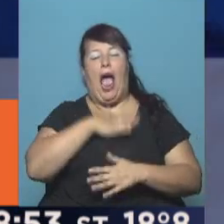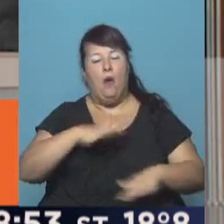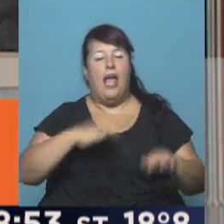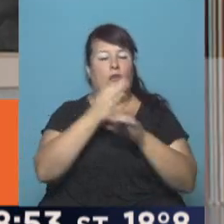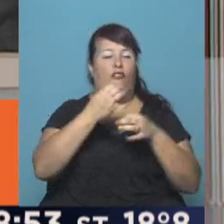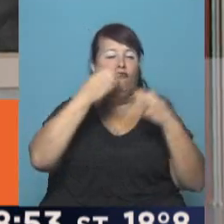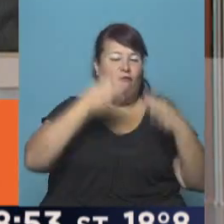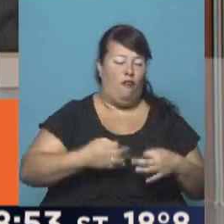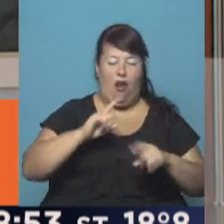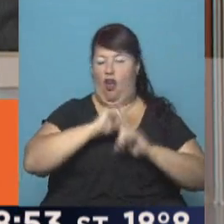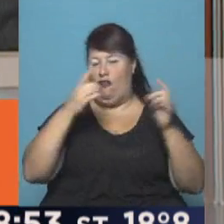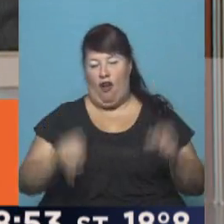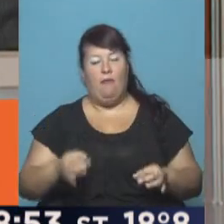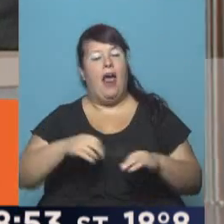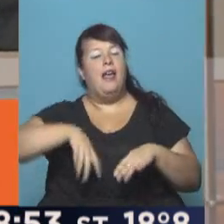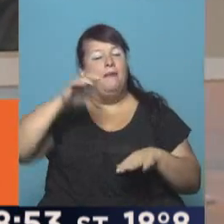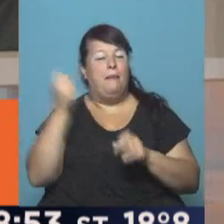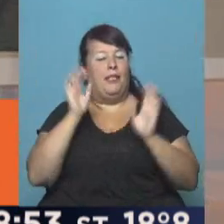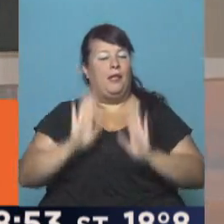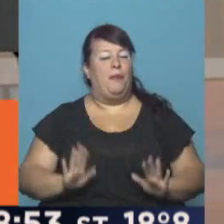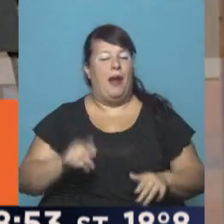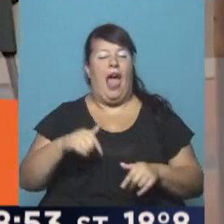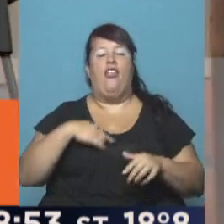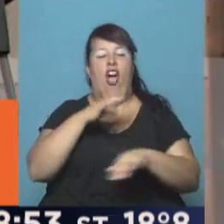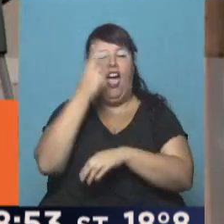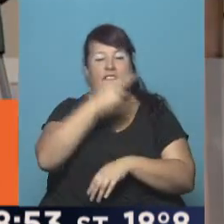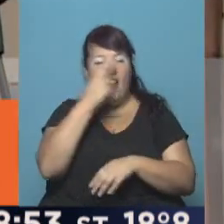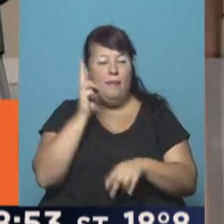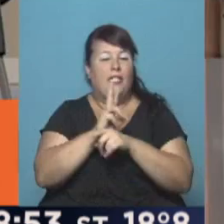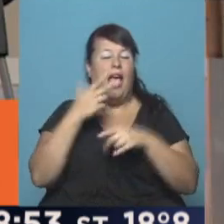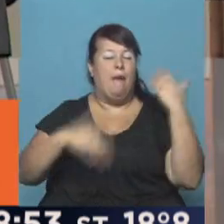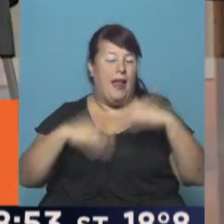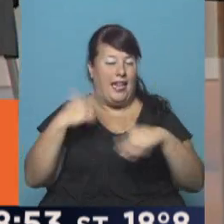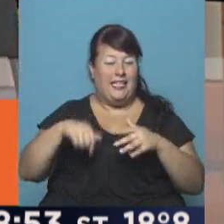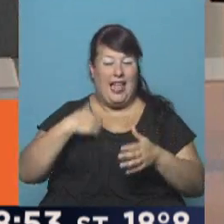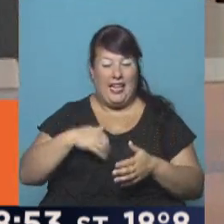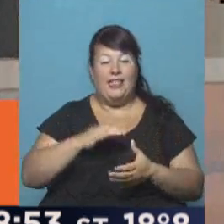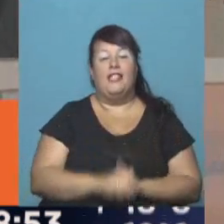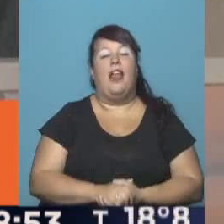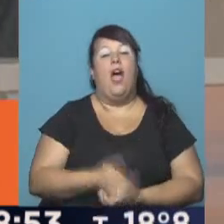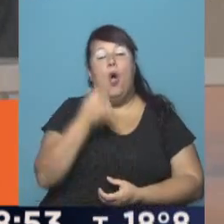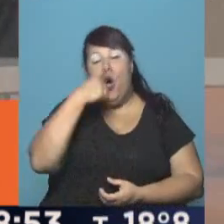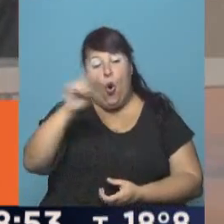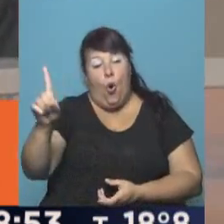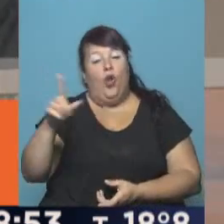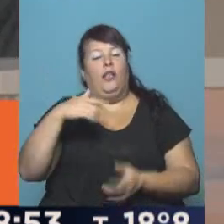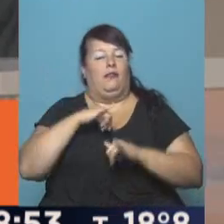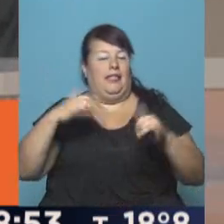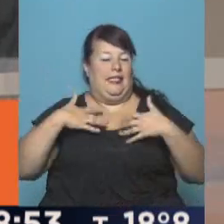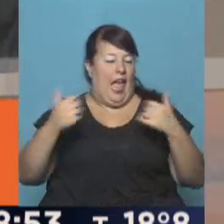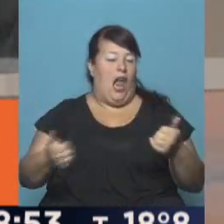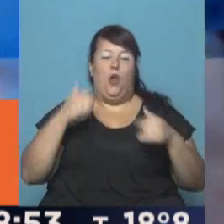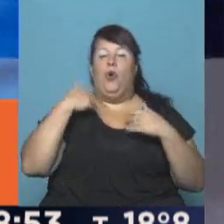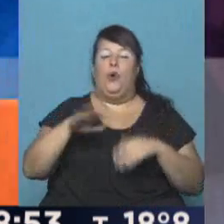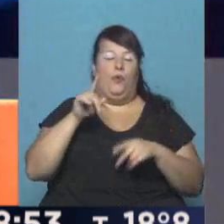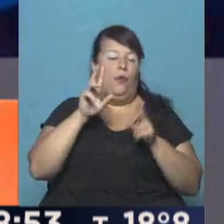educación formal y no formal somos los principales formadores de enfermeros y guardavidas en las argentinas y por último la promoción de la salud y trabajamos